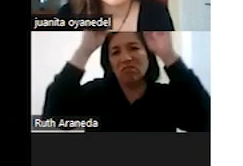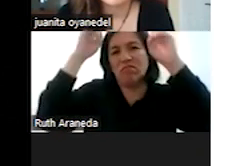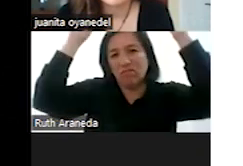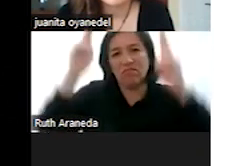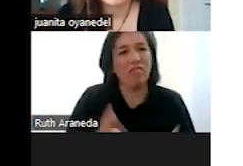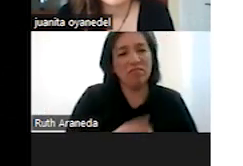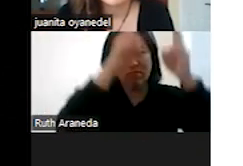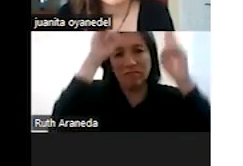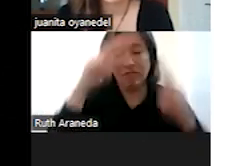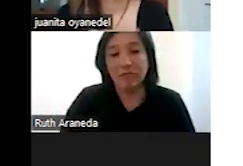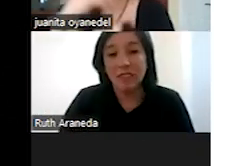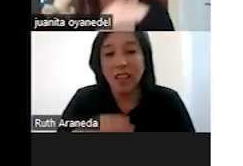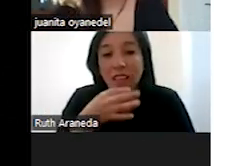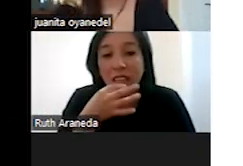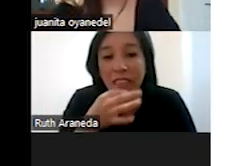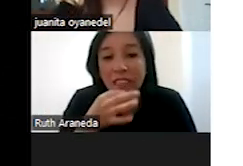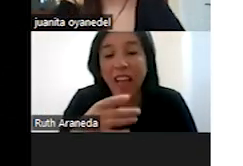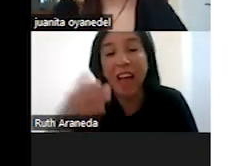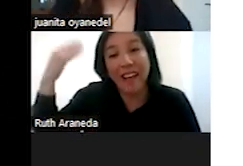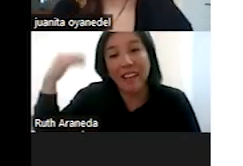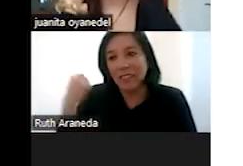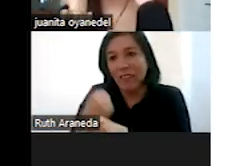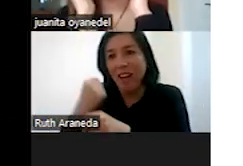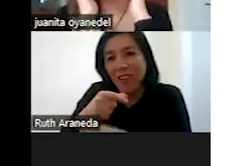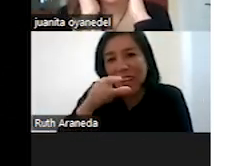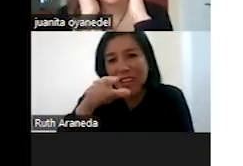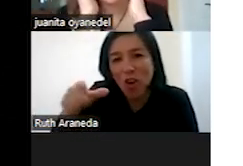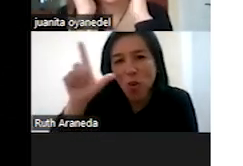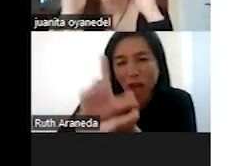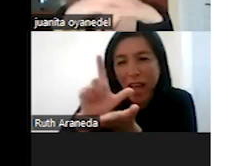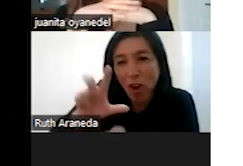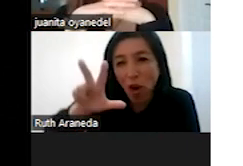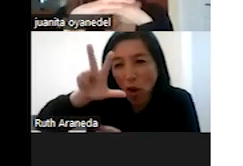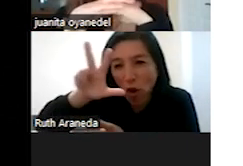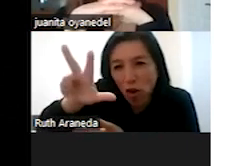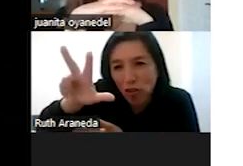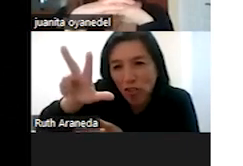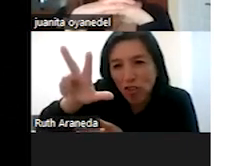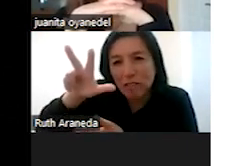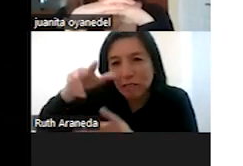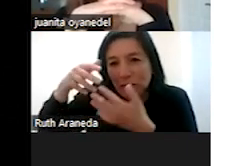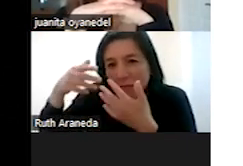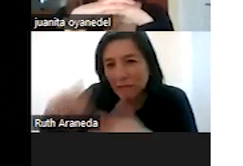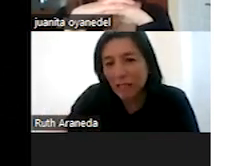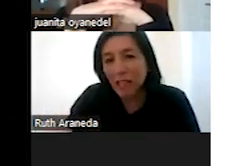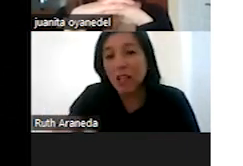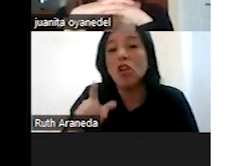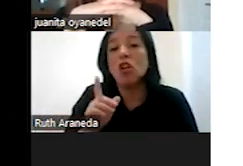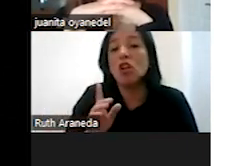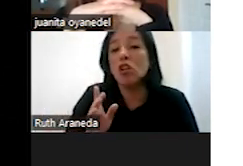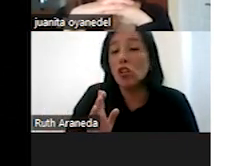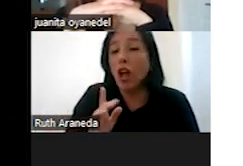de trabajar en el sitio Puyay 8, súper interesante. Vamos a ver algo ahí. Y ahora se está trabajando todavía en lo que era el